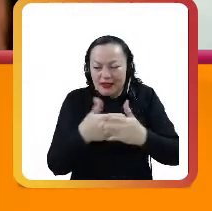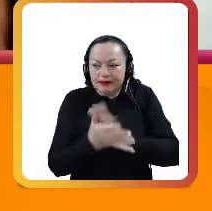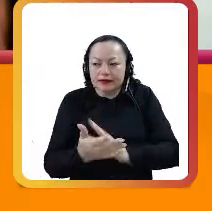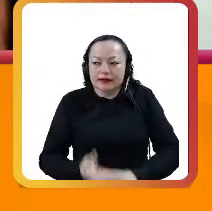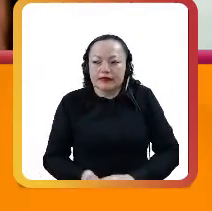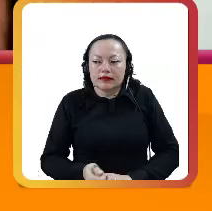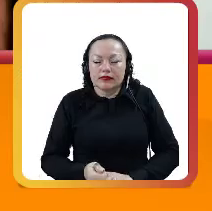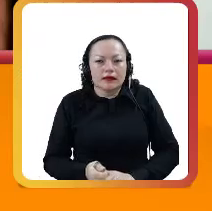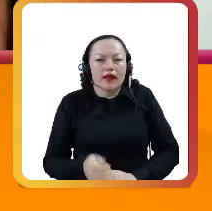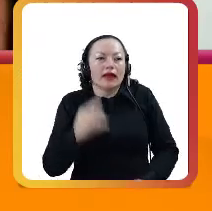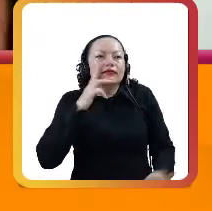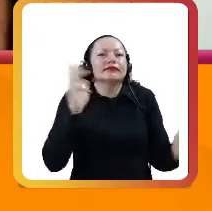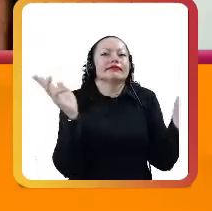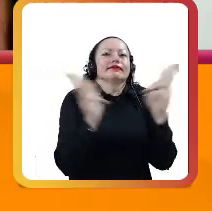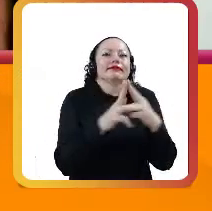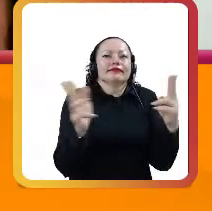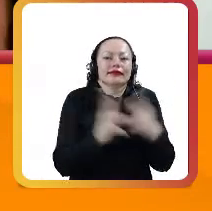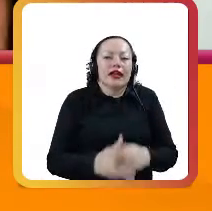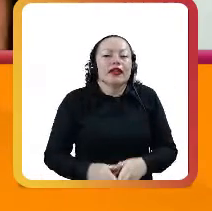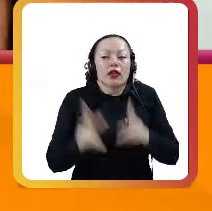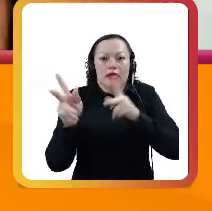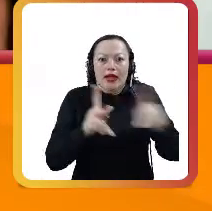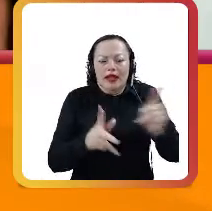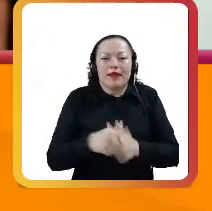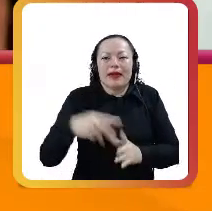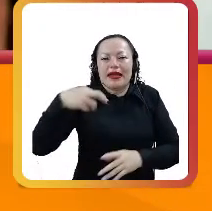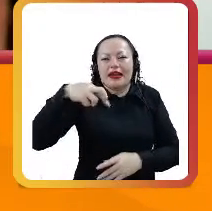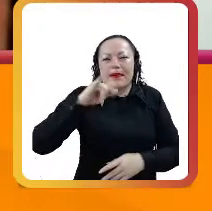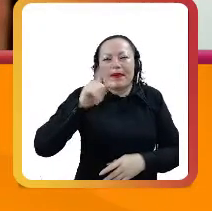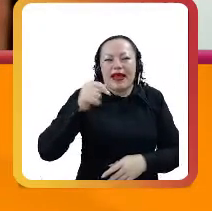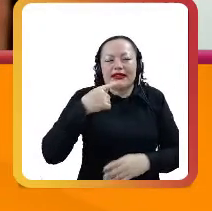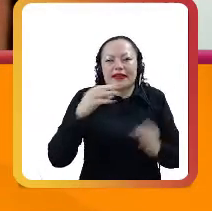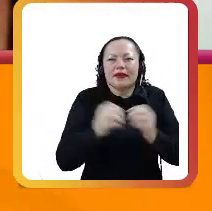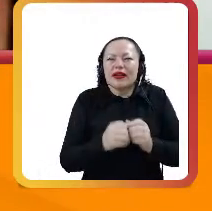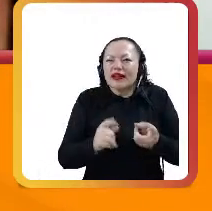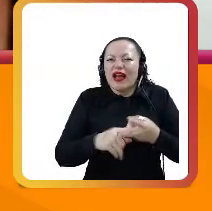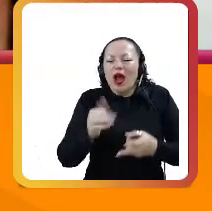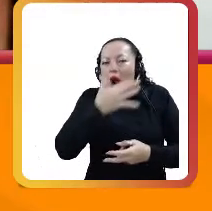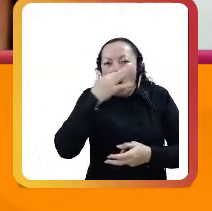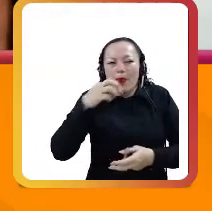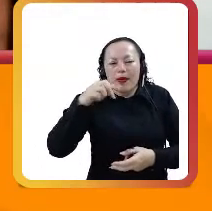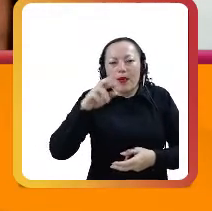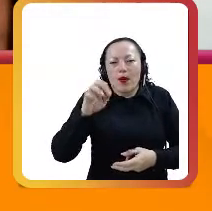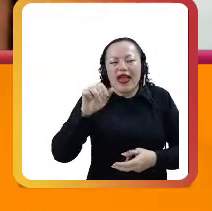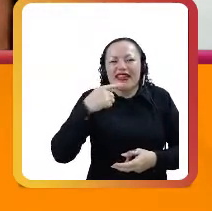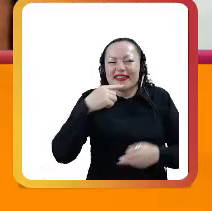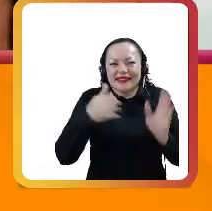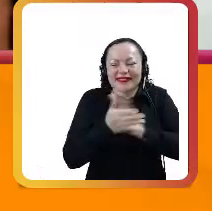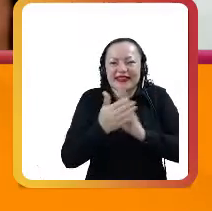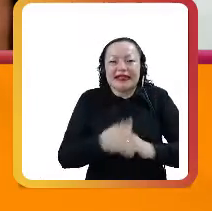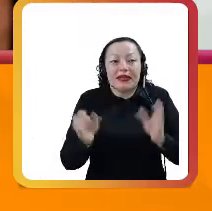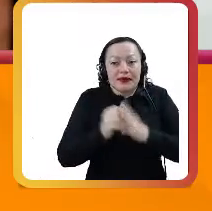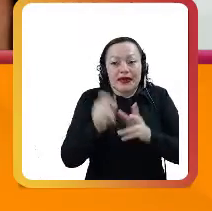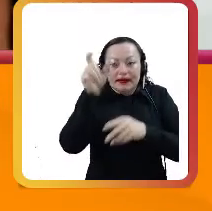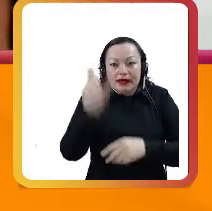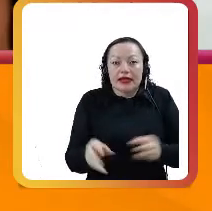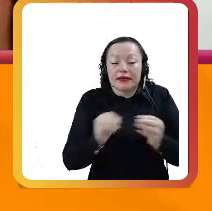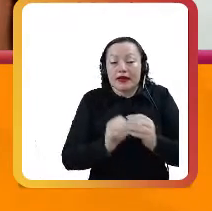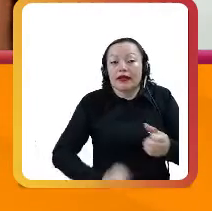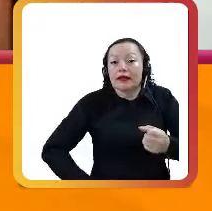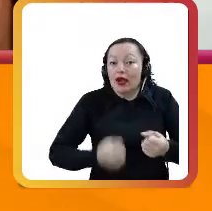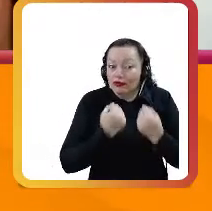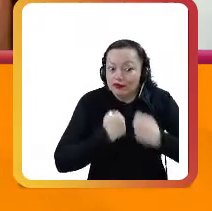es muy reconocido, es un paisa reconocido. Todo el mundo lo conoce como Popeye. Lo conocen a él como Popeye. Este paisa emprendedor